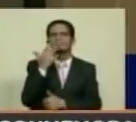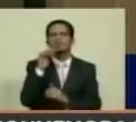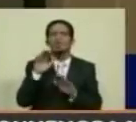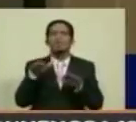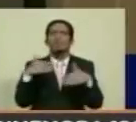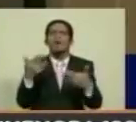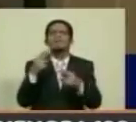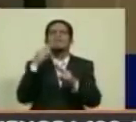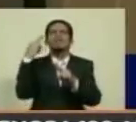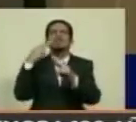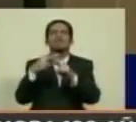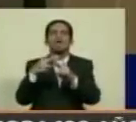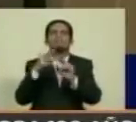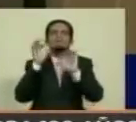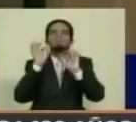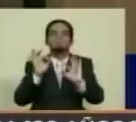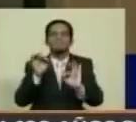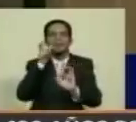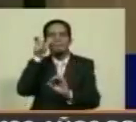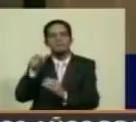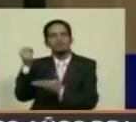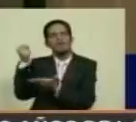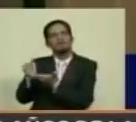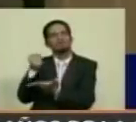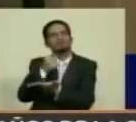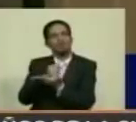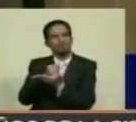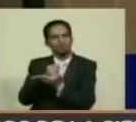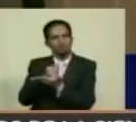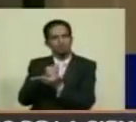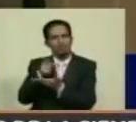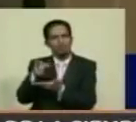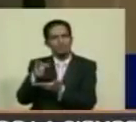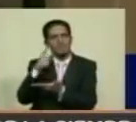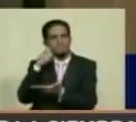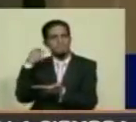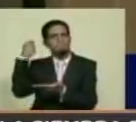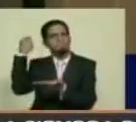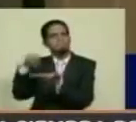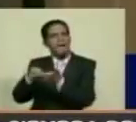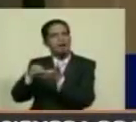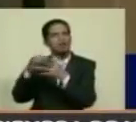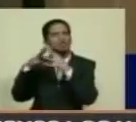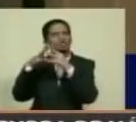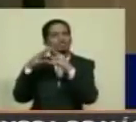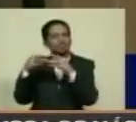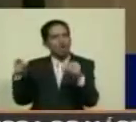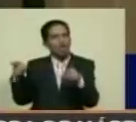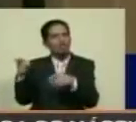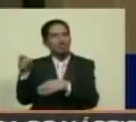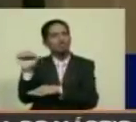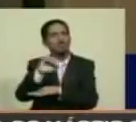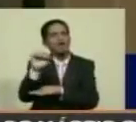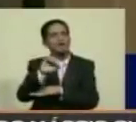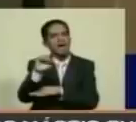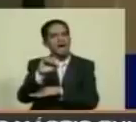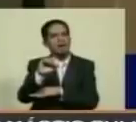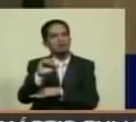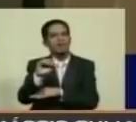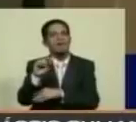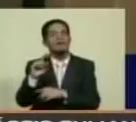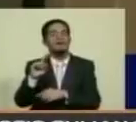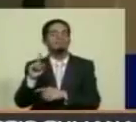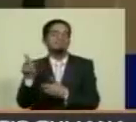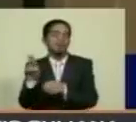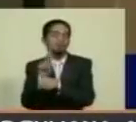nombre literal del socio de Julito Vélez que habría pagado esos automóviles que fueron utilizados para